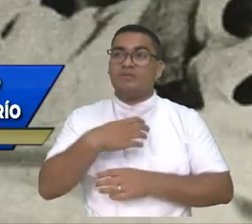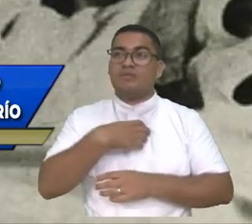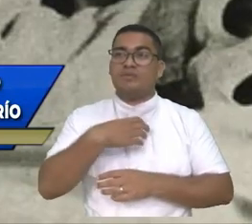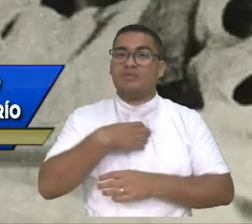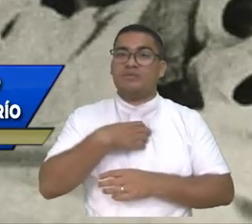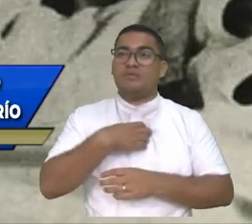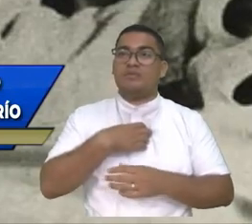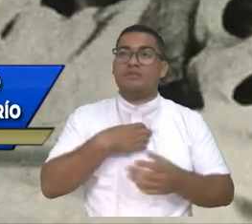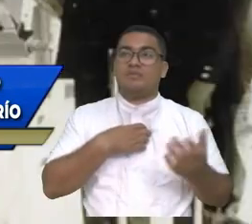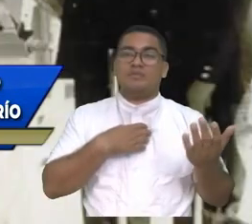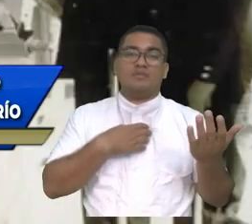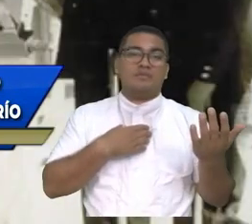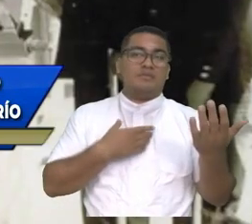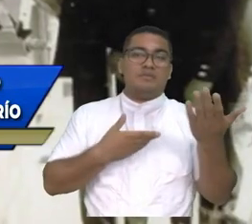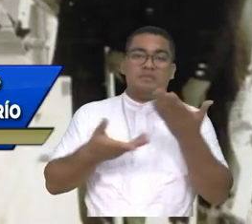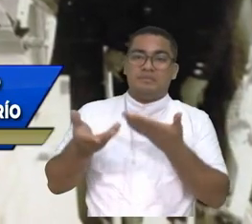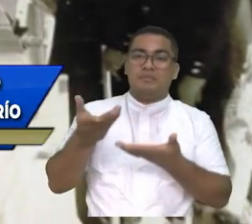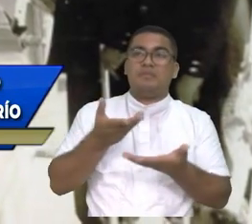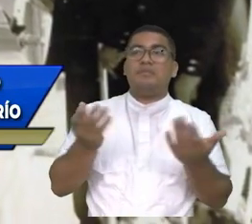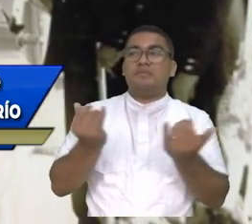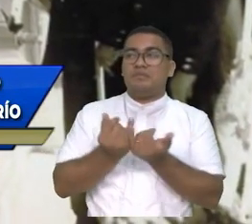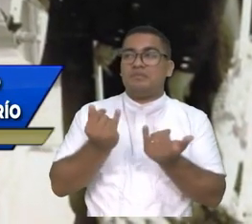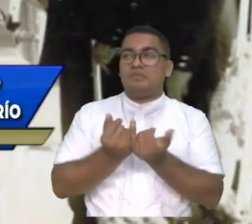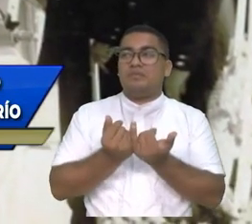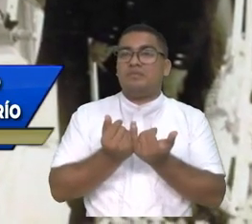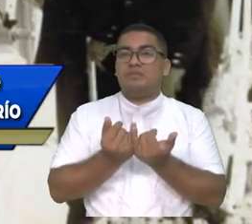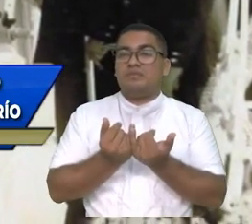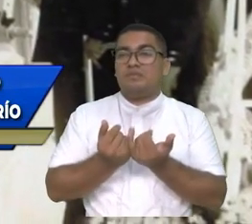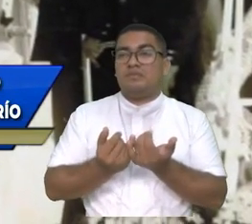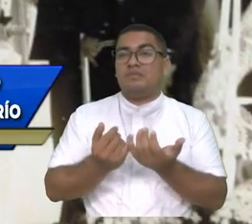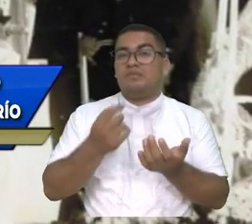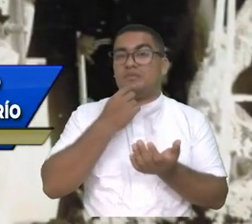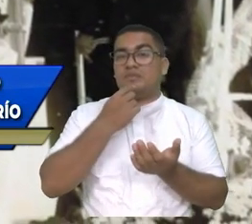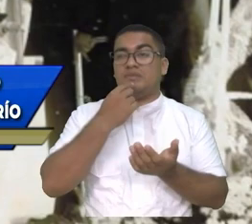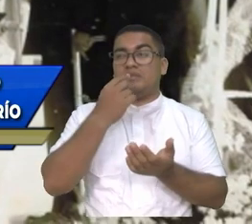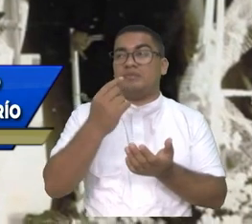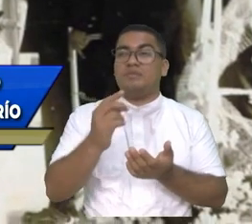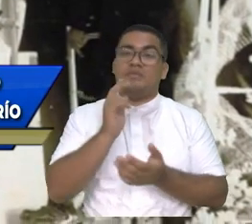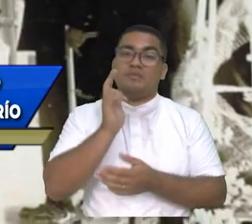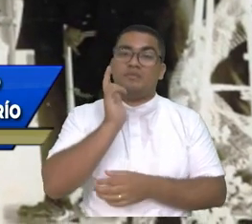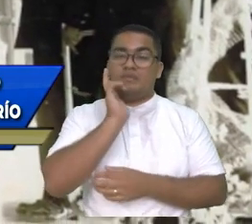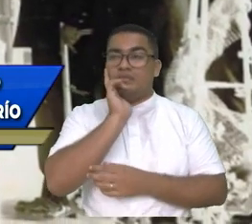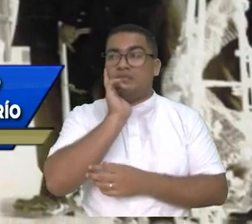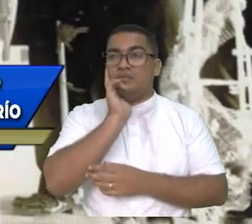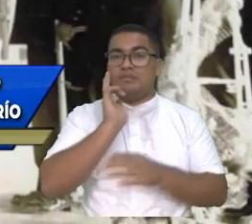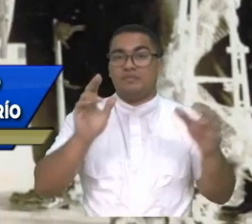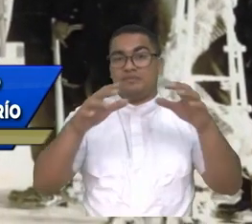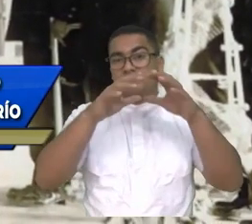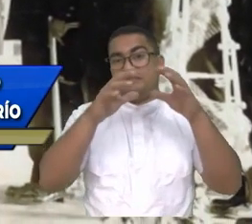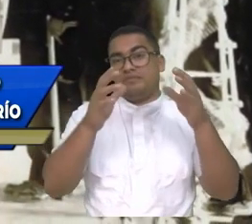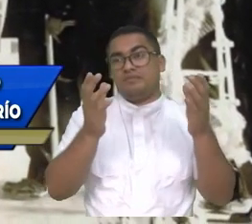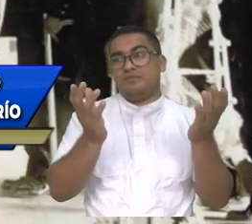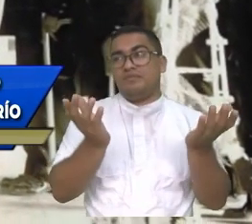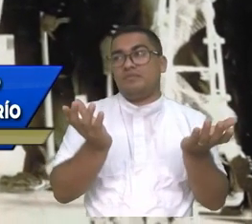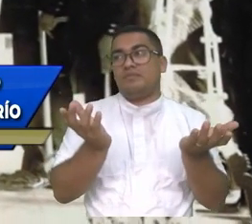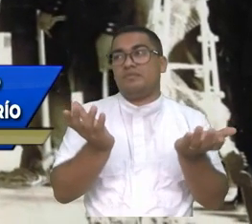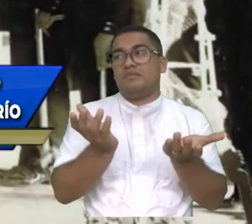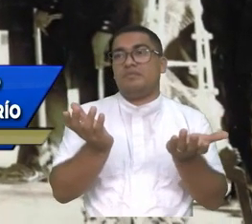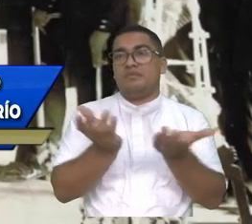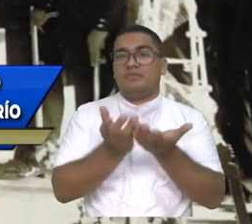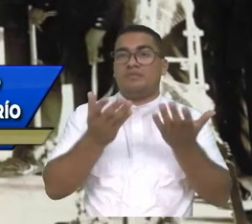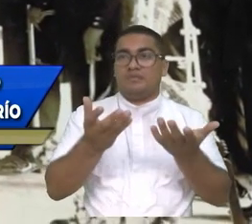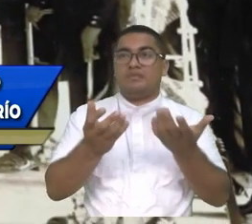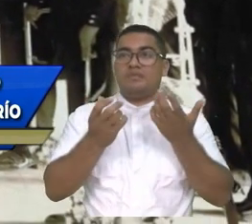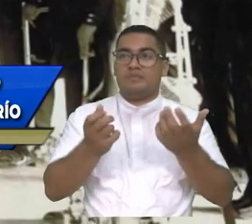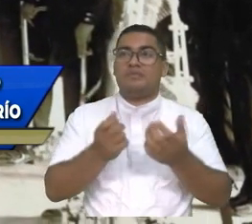aunque lo compartamos, porque precisamente no podemos retener a un Rubén mundial, aunque nosotros lo